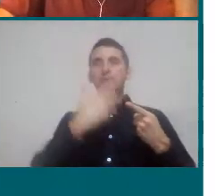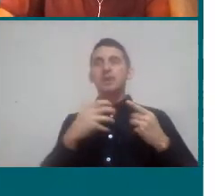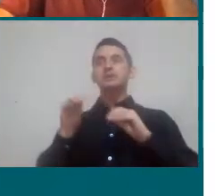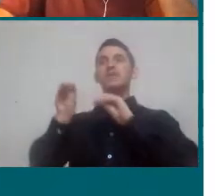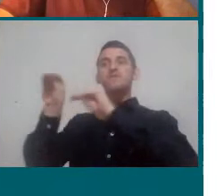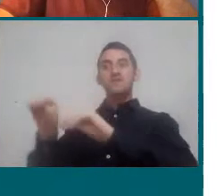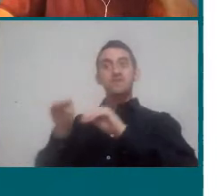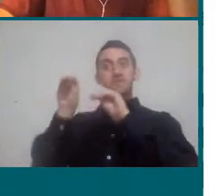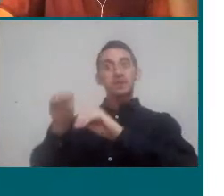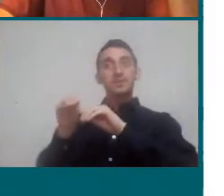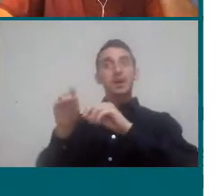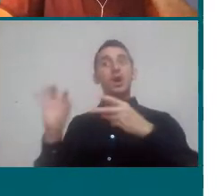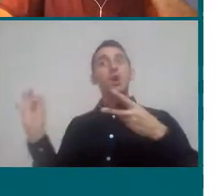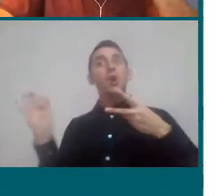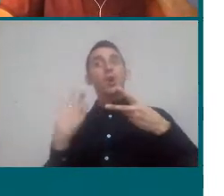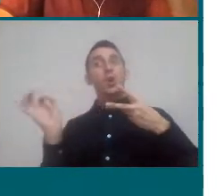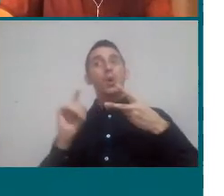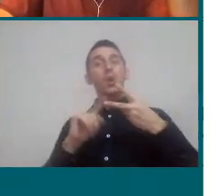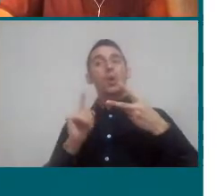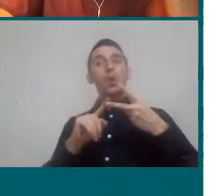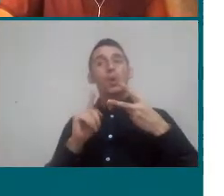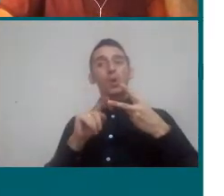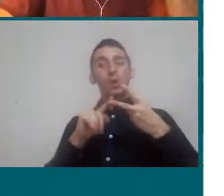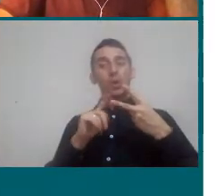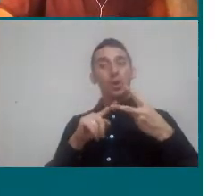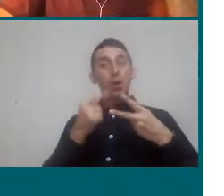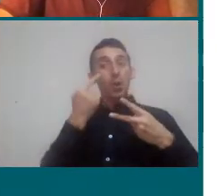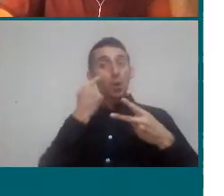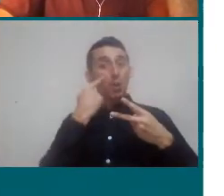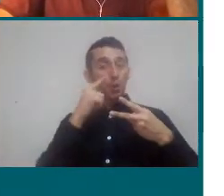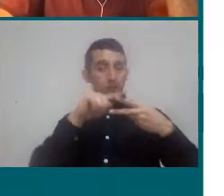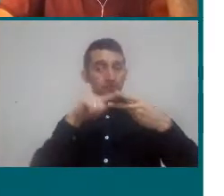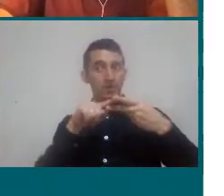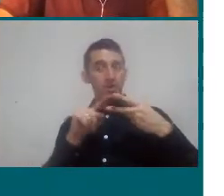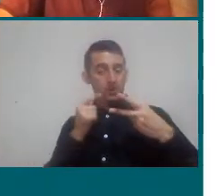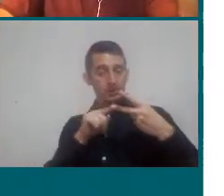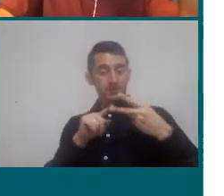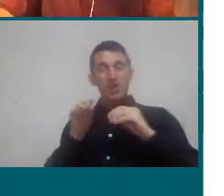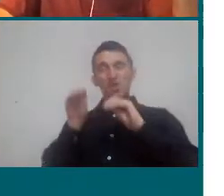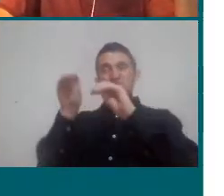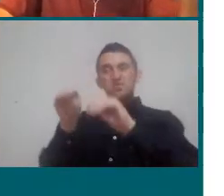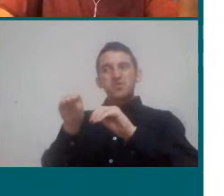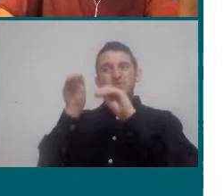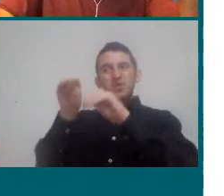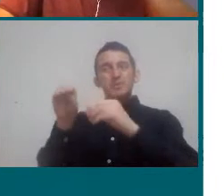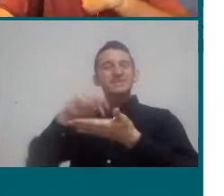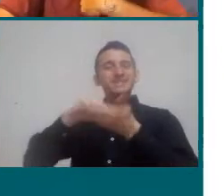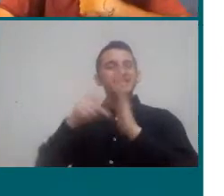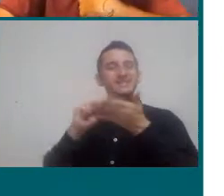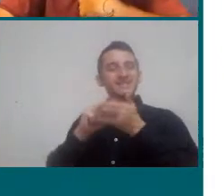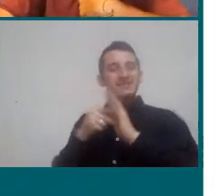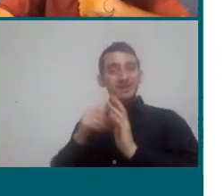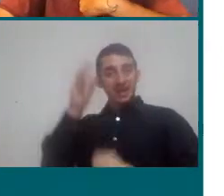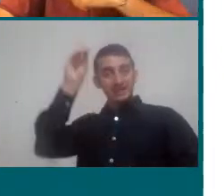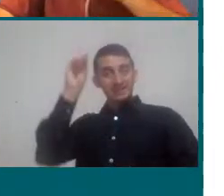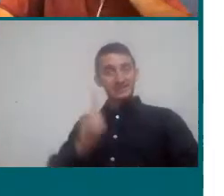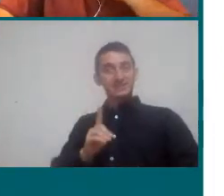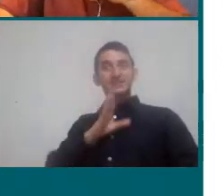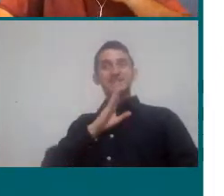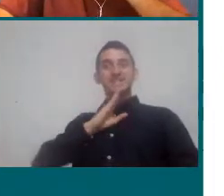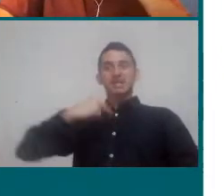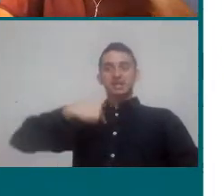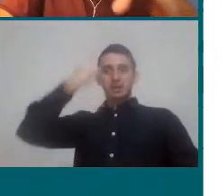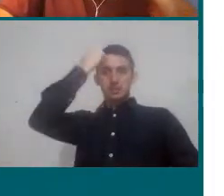formativa o de carácter formadora. Formativa es cuando estas decisiones enfocadas al error las toma el profe,